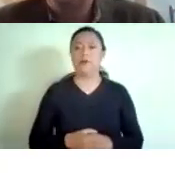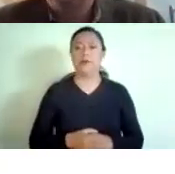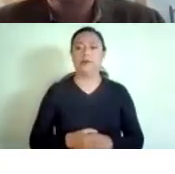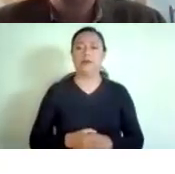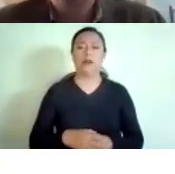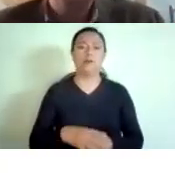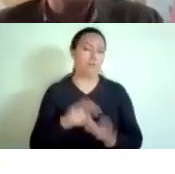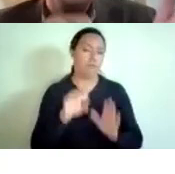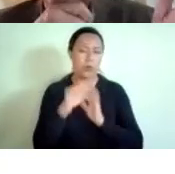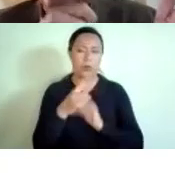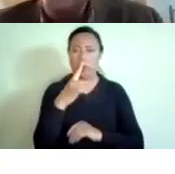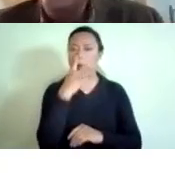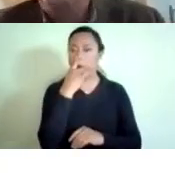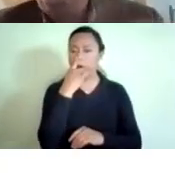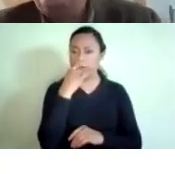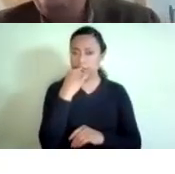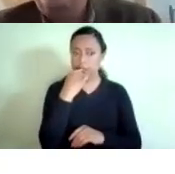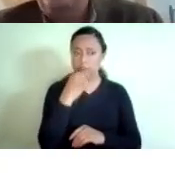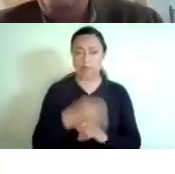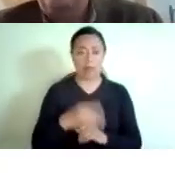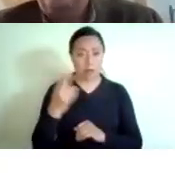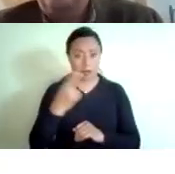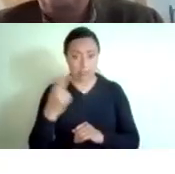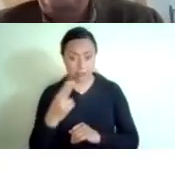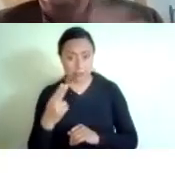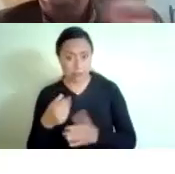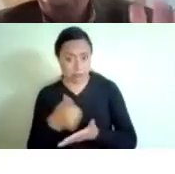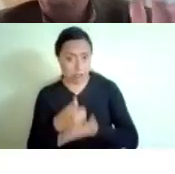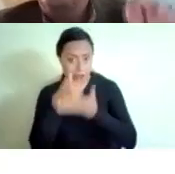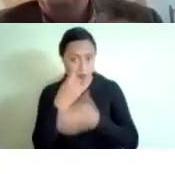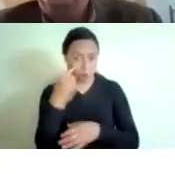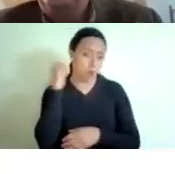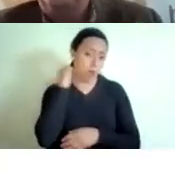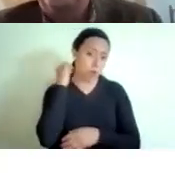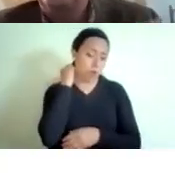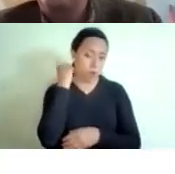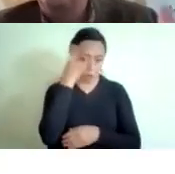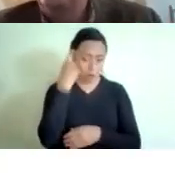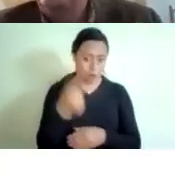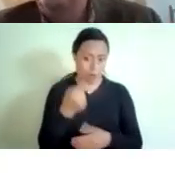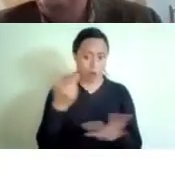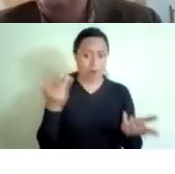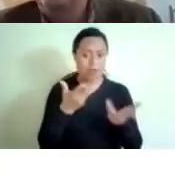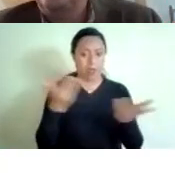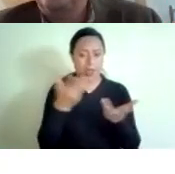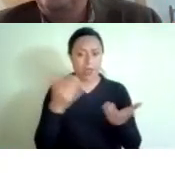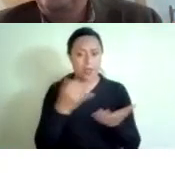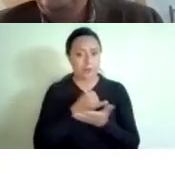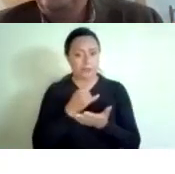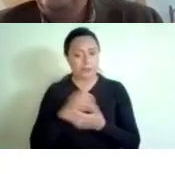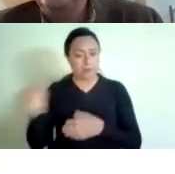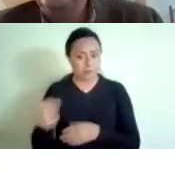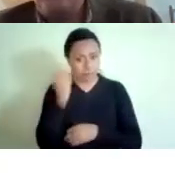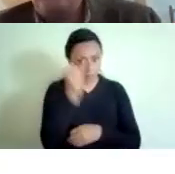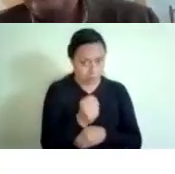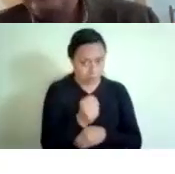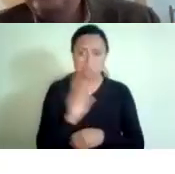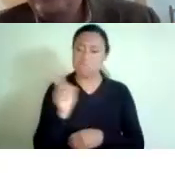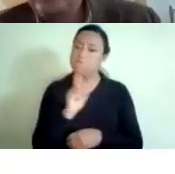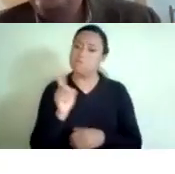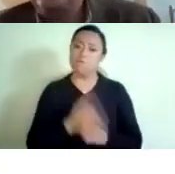una aplicación que desarrolló la Marina y el oficial de la Marina que estaba ahí decía él, la aplicación es amistosa,